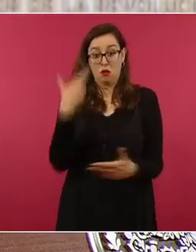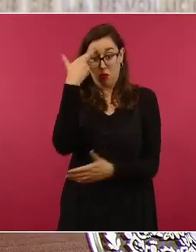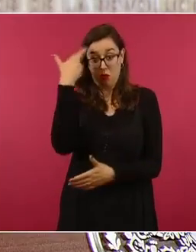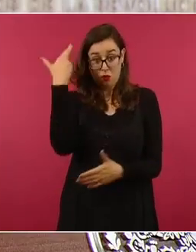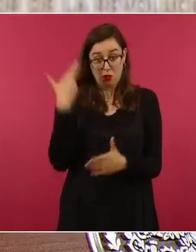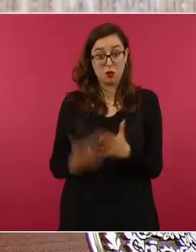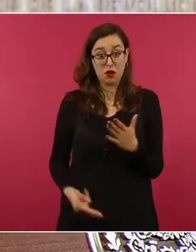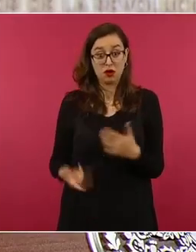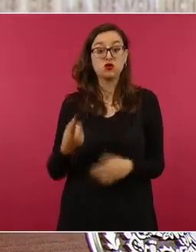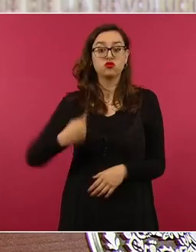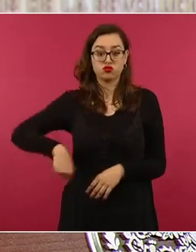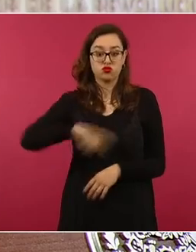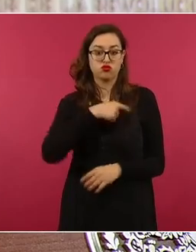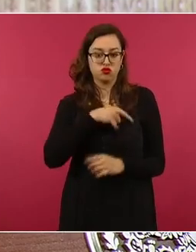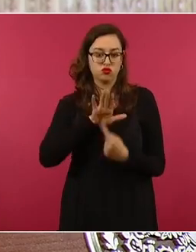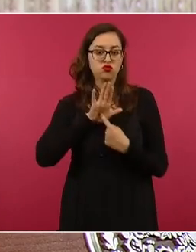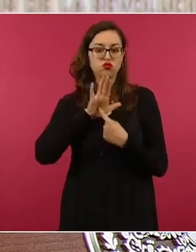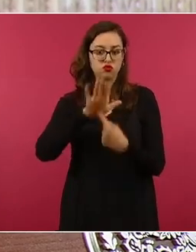dar a conocer,